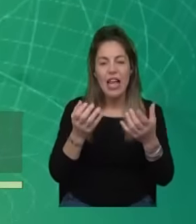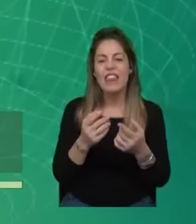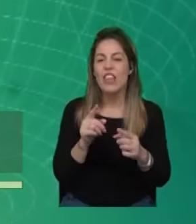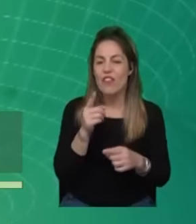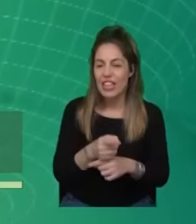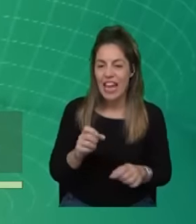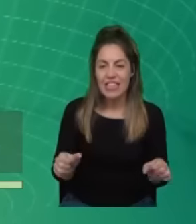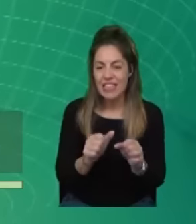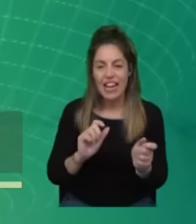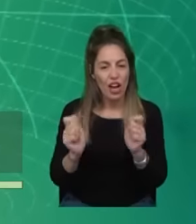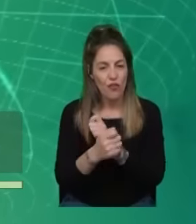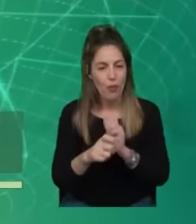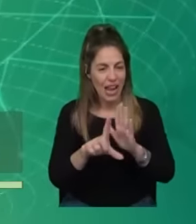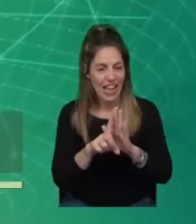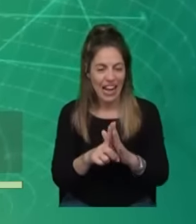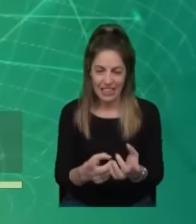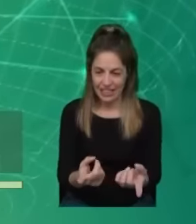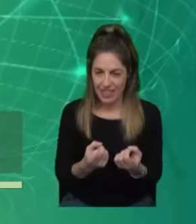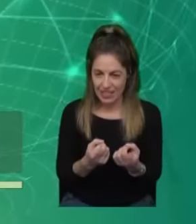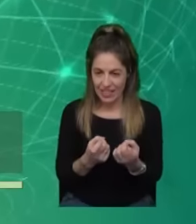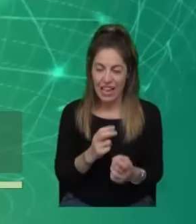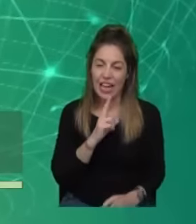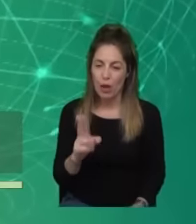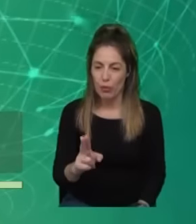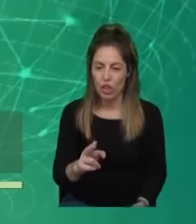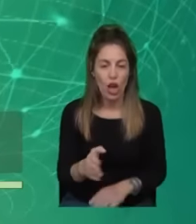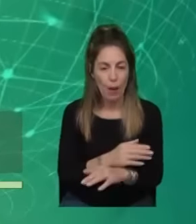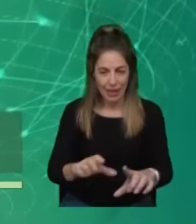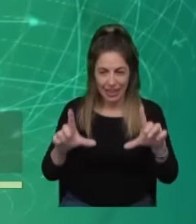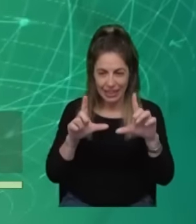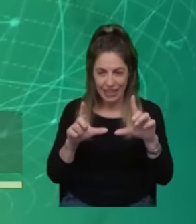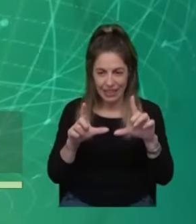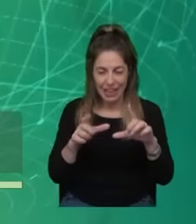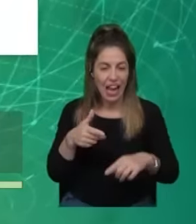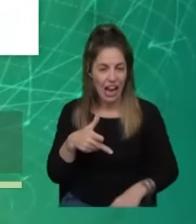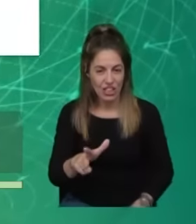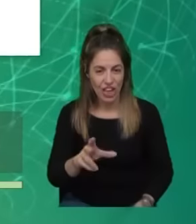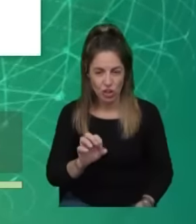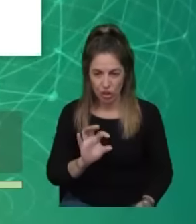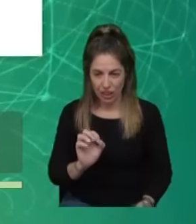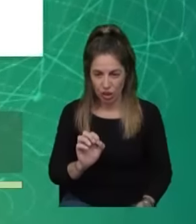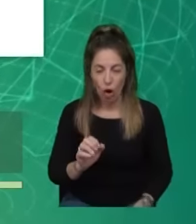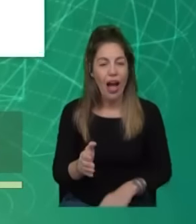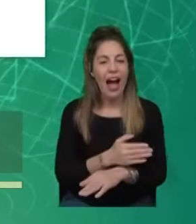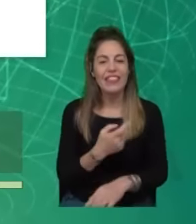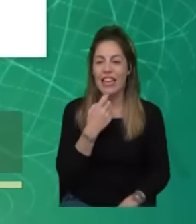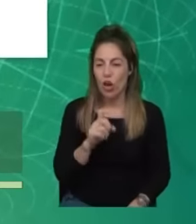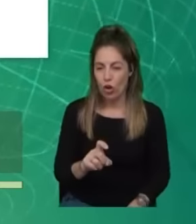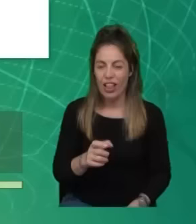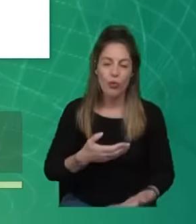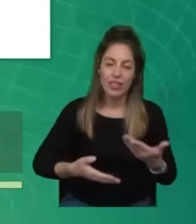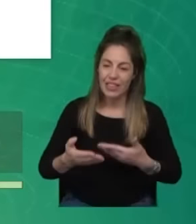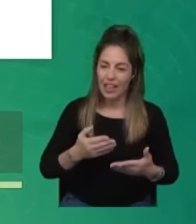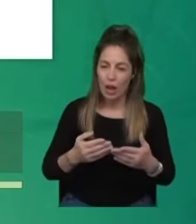las reformas legales que se entiendan necesarias, le contestó la precandidata Carolina Acha Sotelo. Antes, la colorada había tenido un